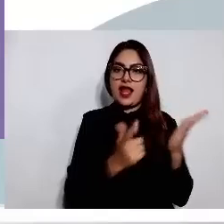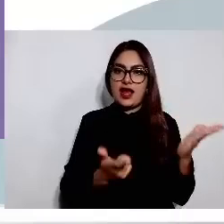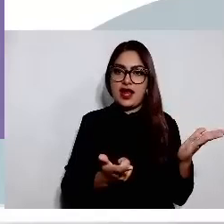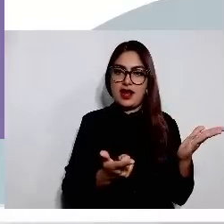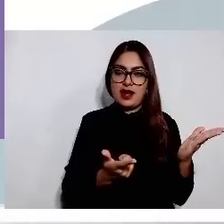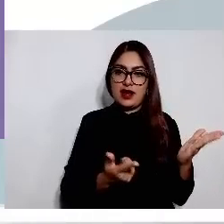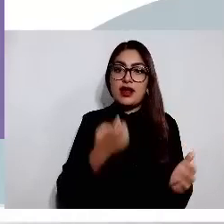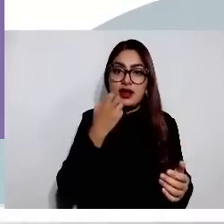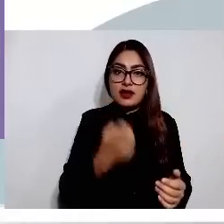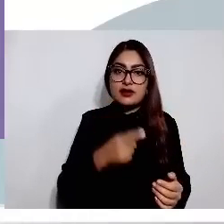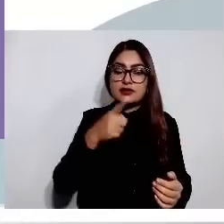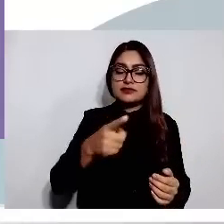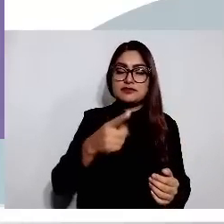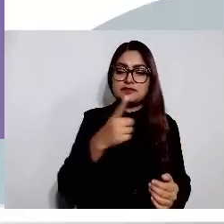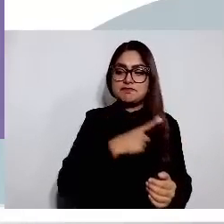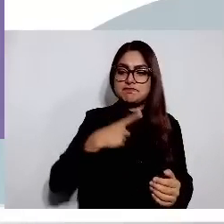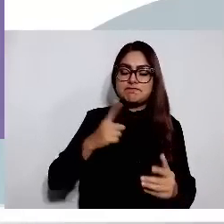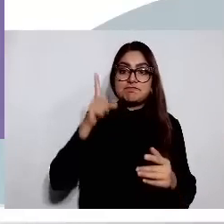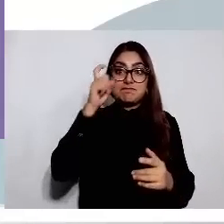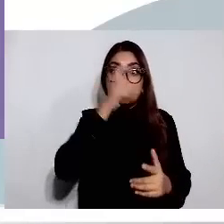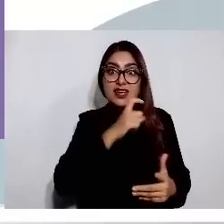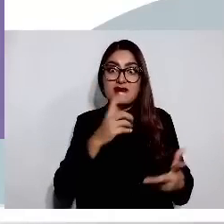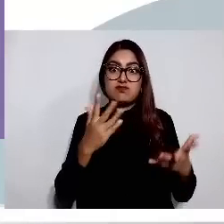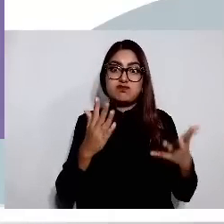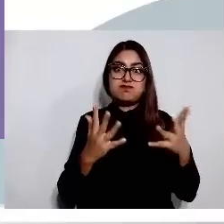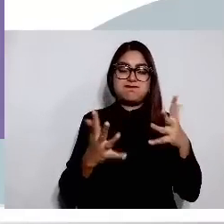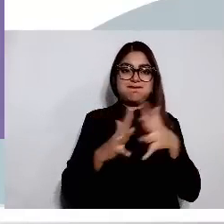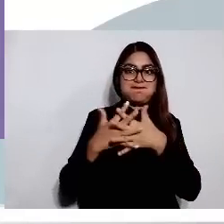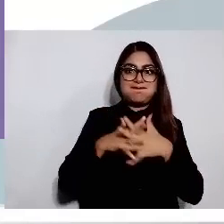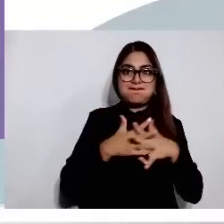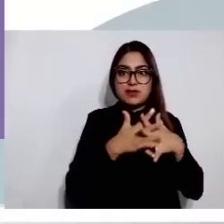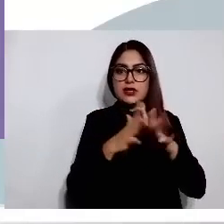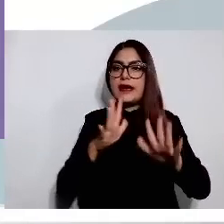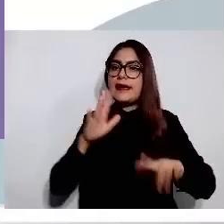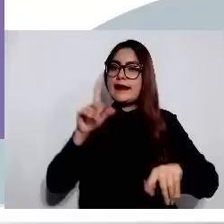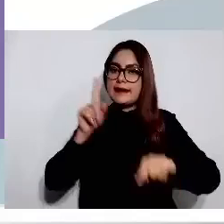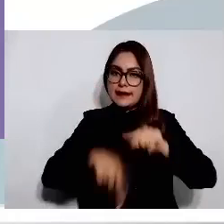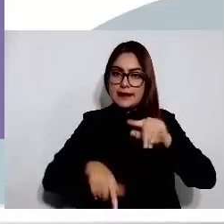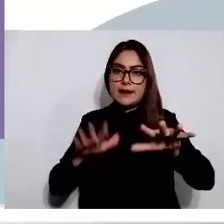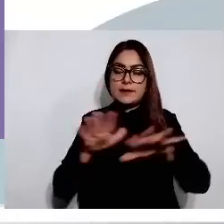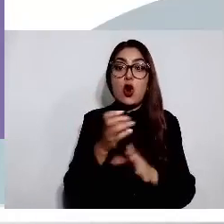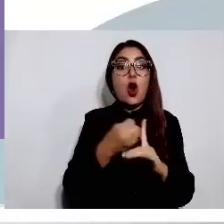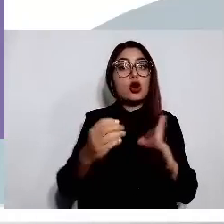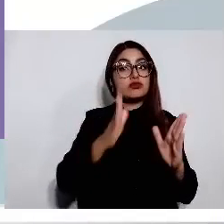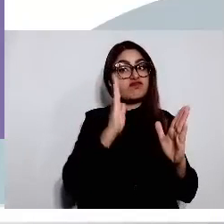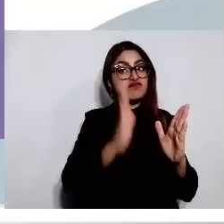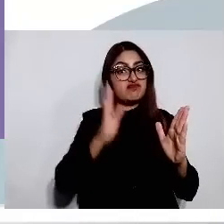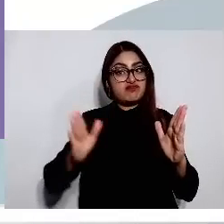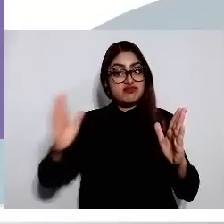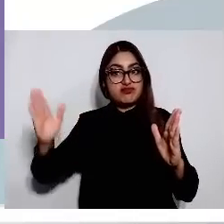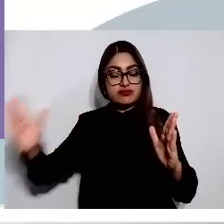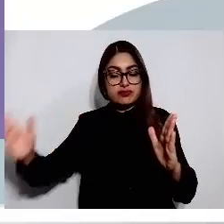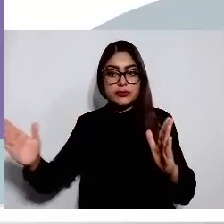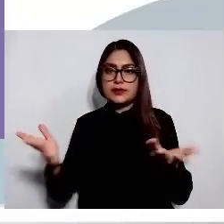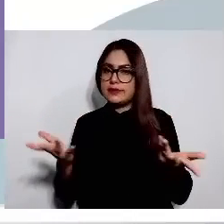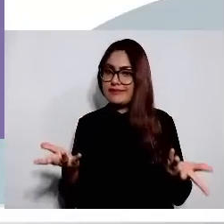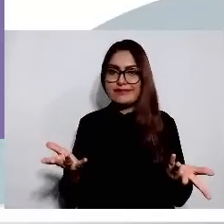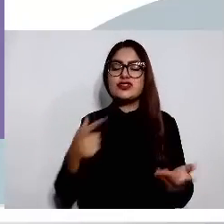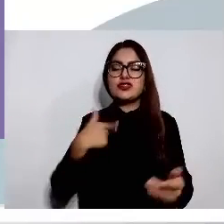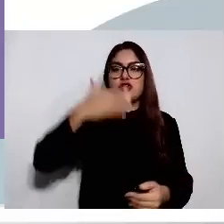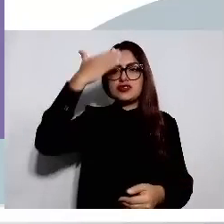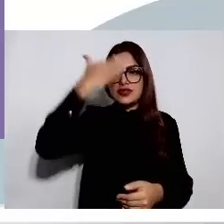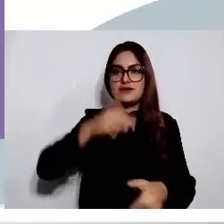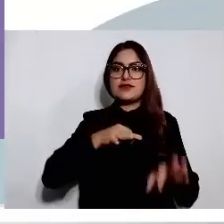procesos y dejar de hacerlos tan rituales. Y yo sé que eso es una gran chamba, pero ya se está haciendo en